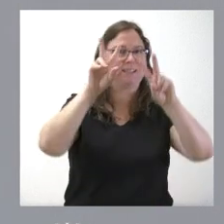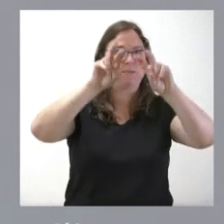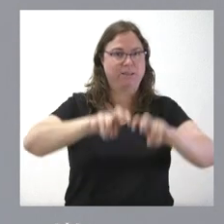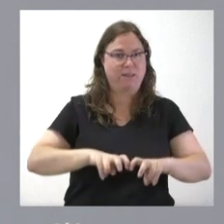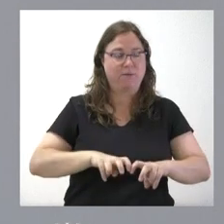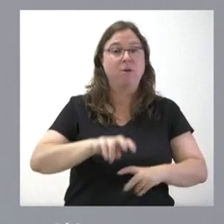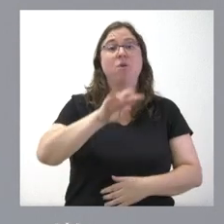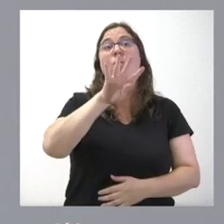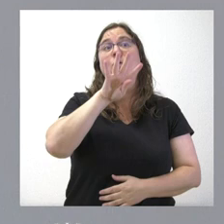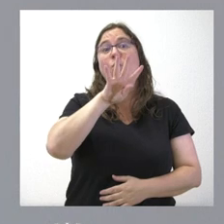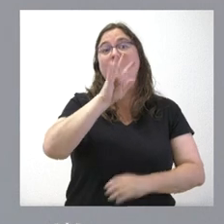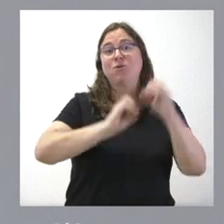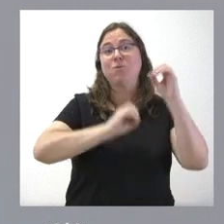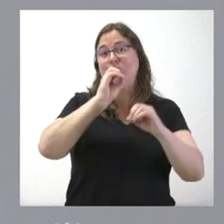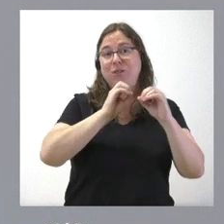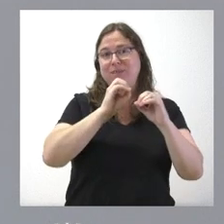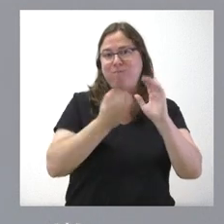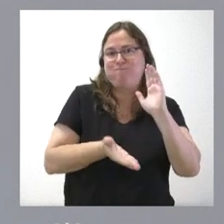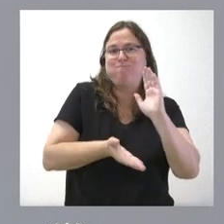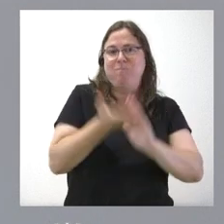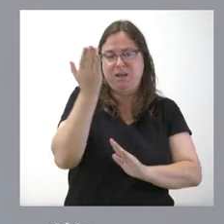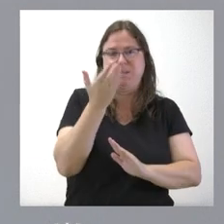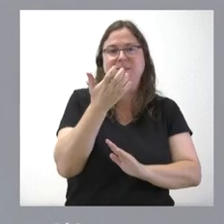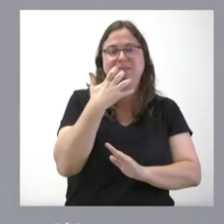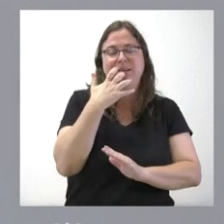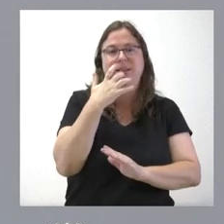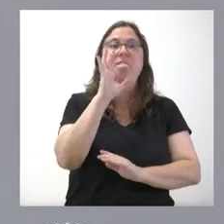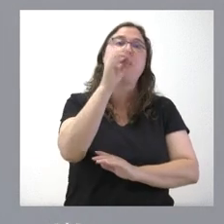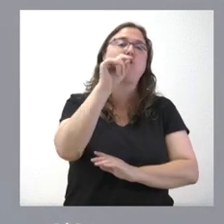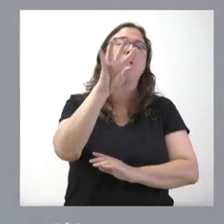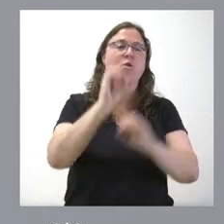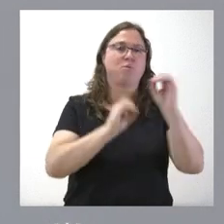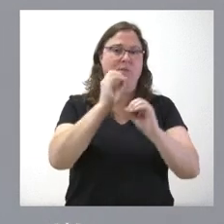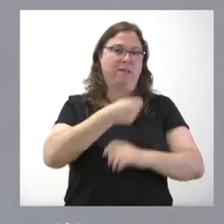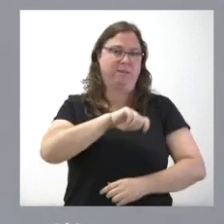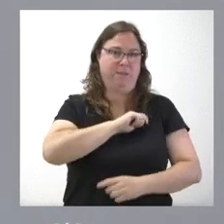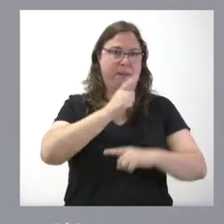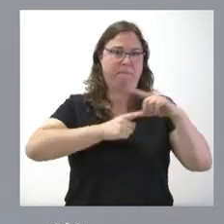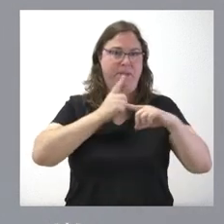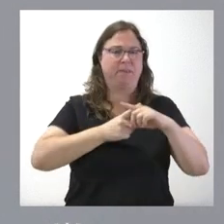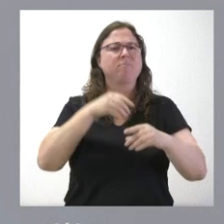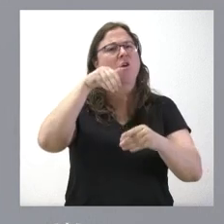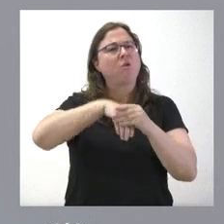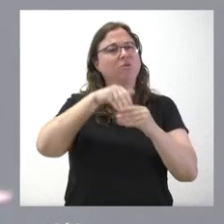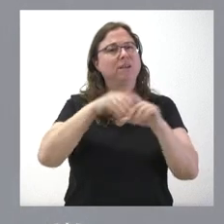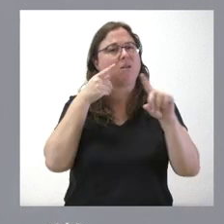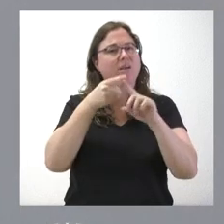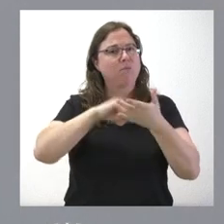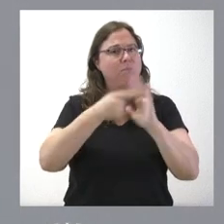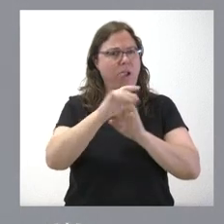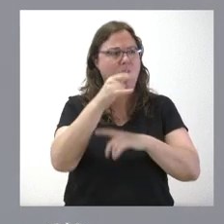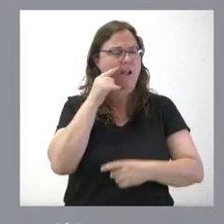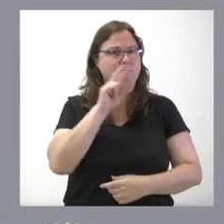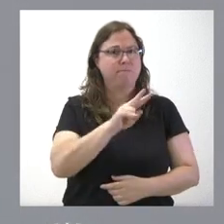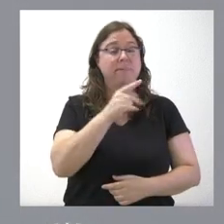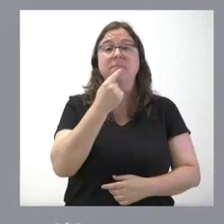cuatro puntos por encima de la media nacional tienen ustedes Cuál es el contenido y objetivos de estos planes Y